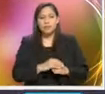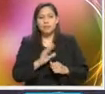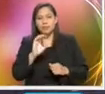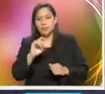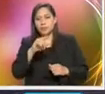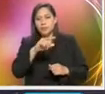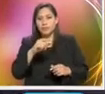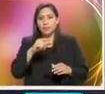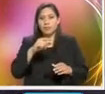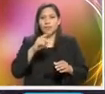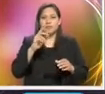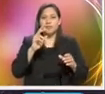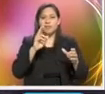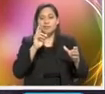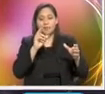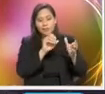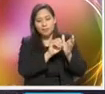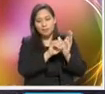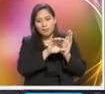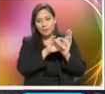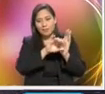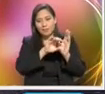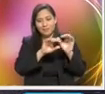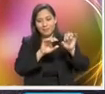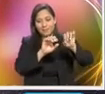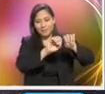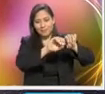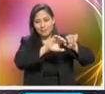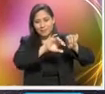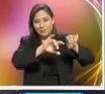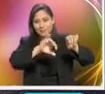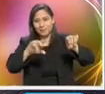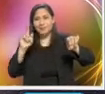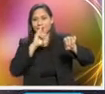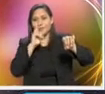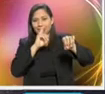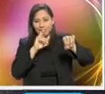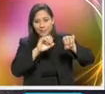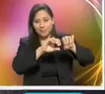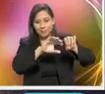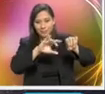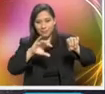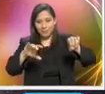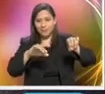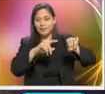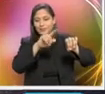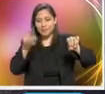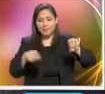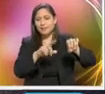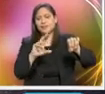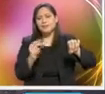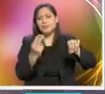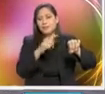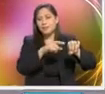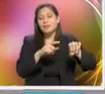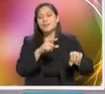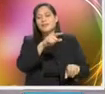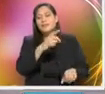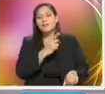estos aeradores que podemos ver en las tiendas de animales, ahí que tienen las peceras, porque tienen la capacidad de